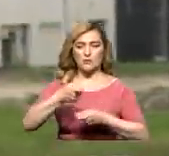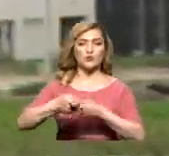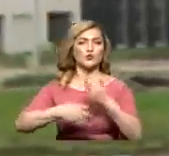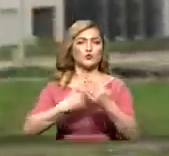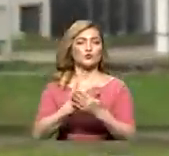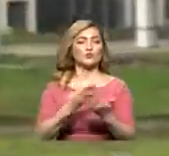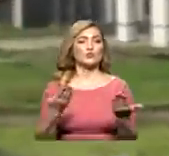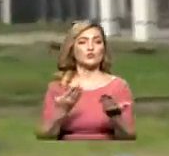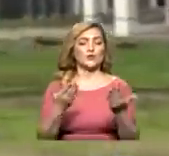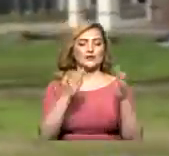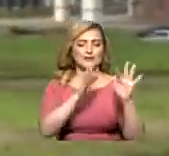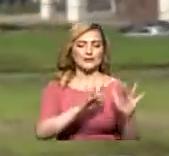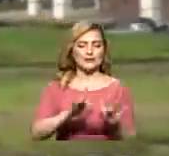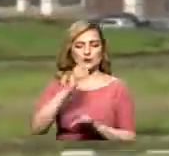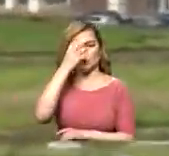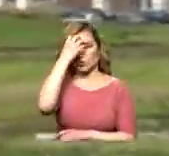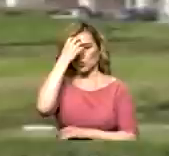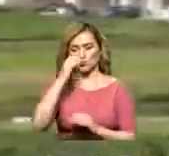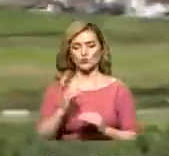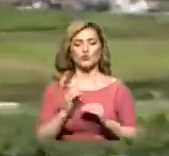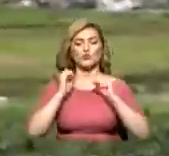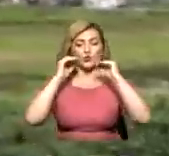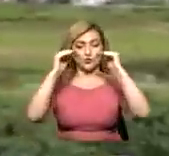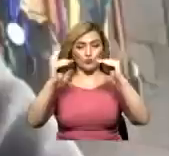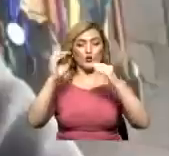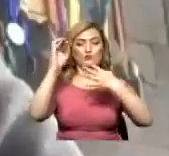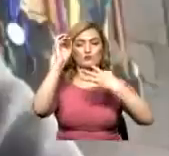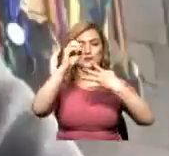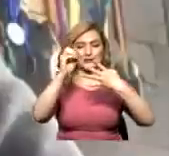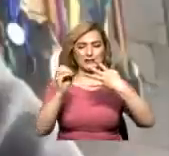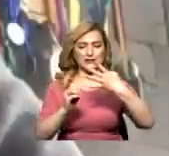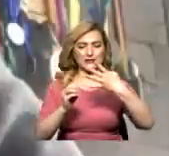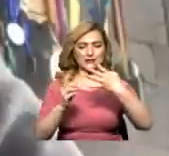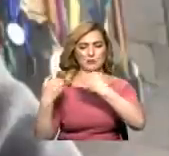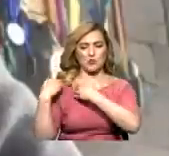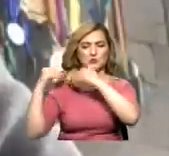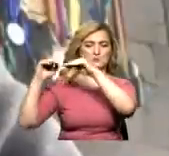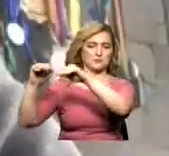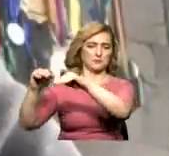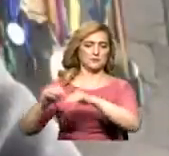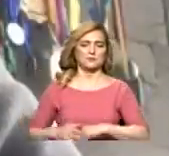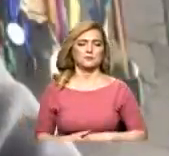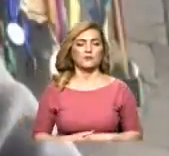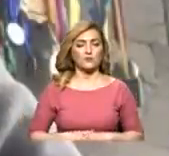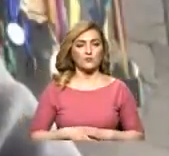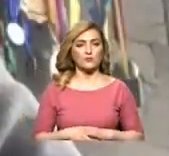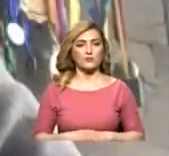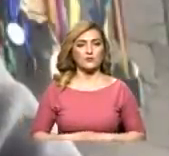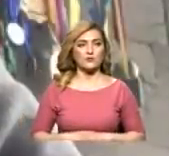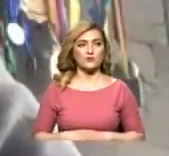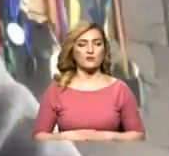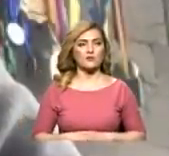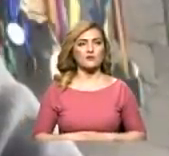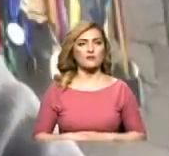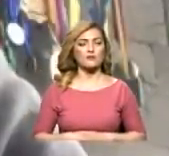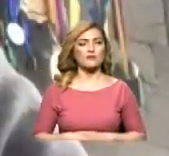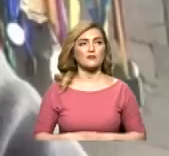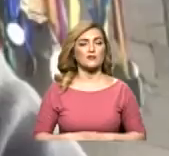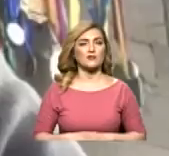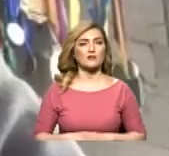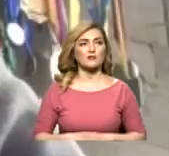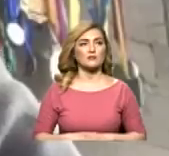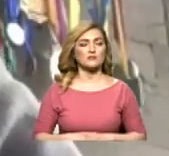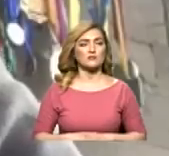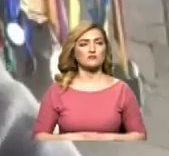deberán pasar a la Secretaría de Educación Superior, CENESID. Supercomputador, por ejemplo, que está cercano a los $4,500,000. El